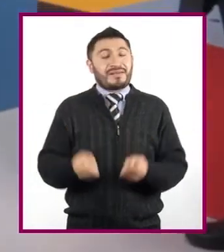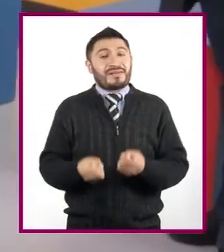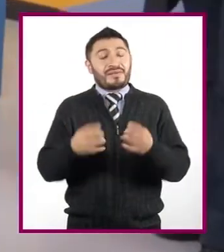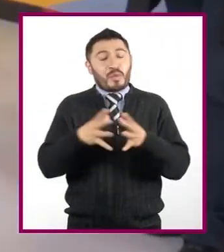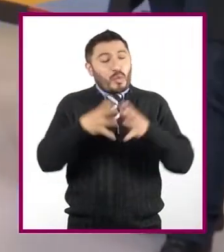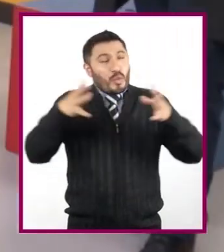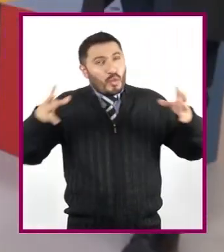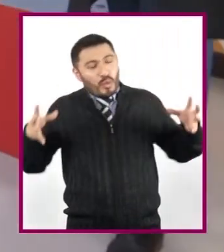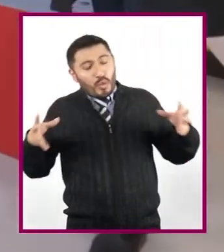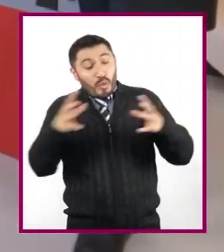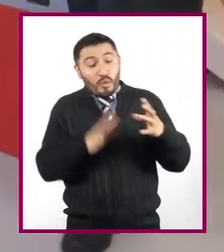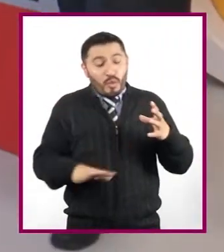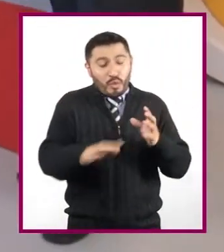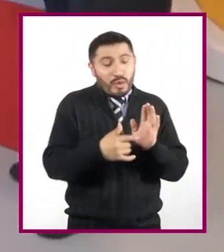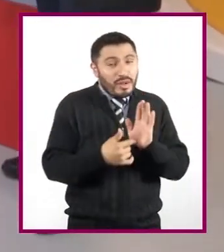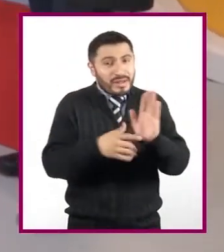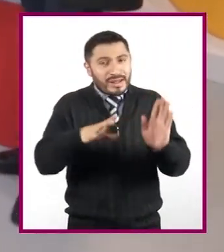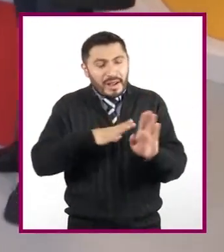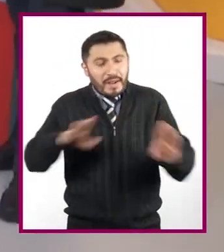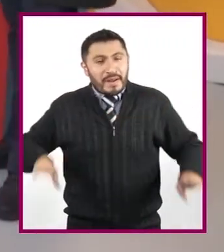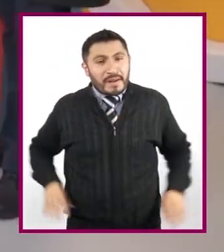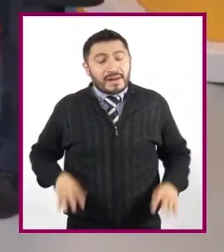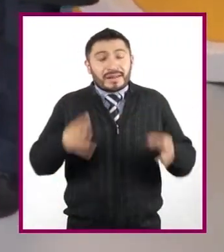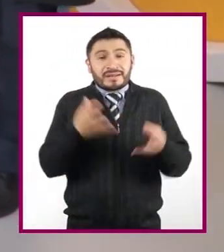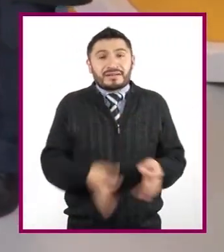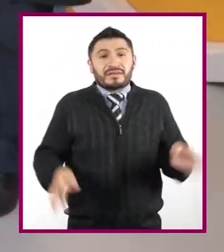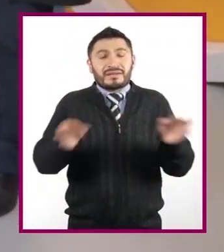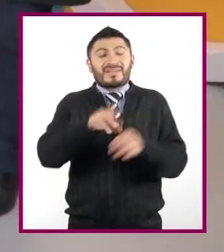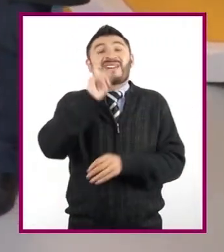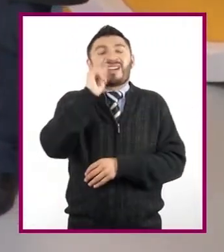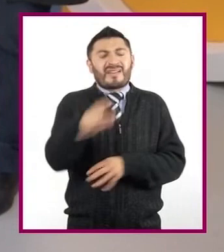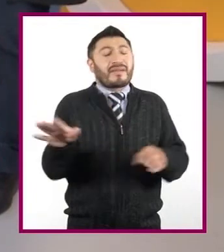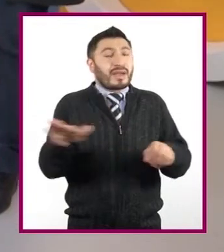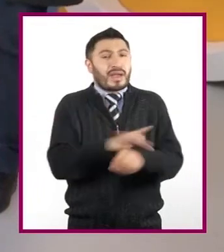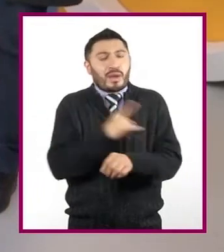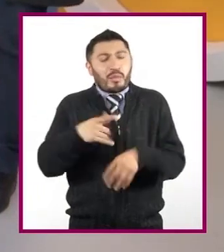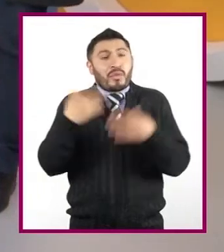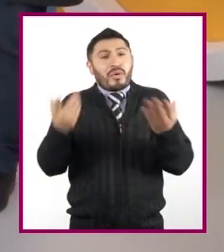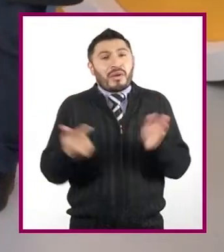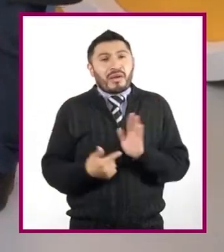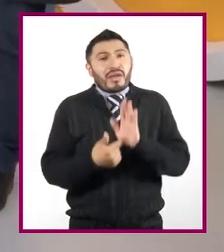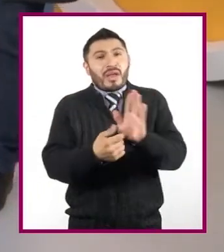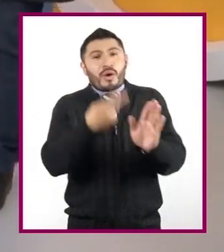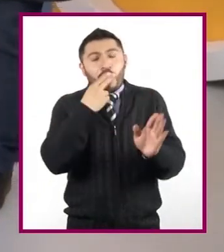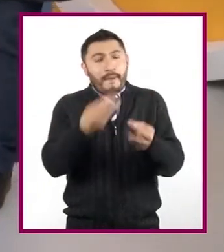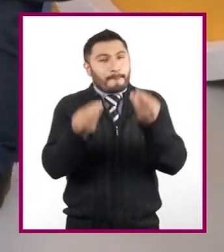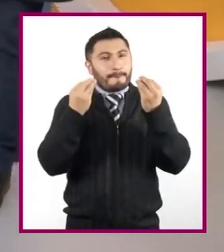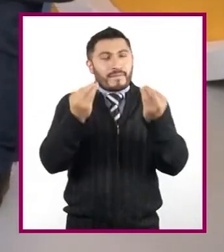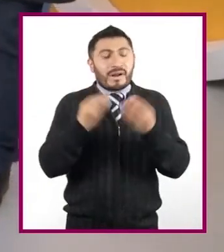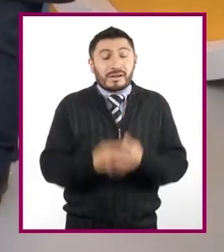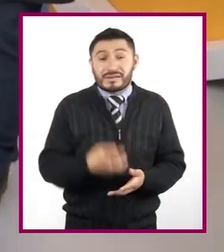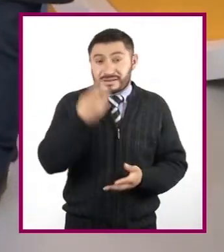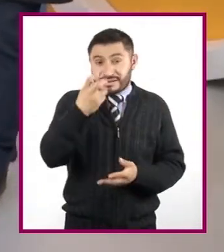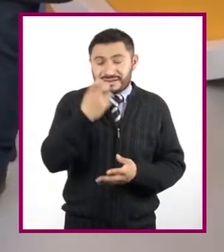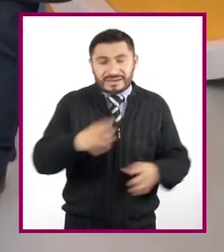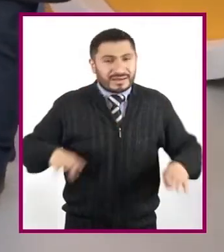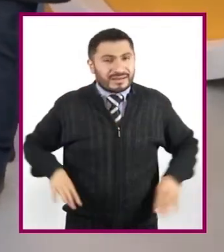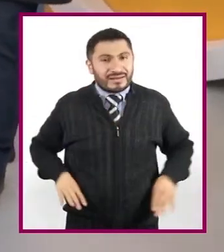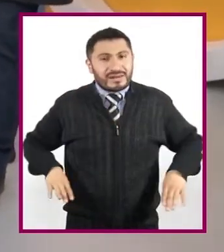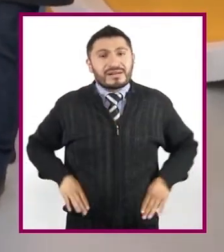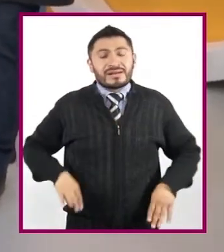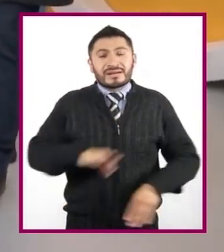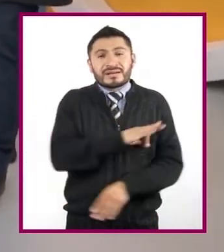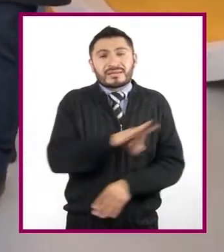una propiedad fundamental que explica por qué el muestreo se usa tanto. Esta propiedad